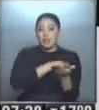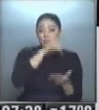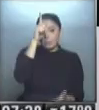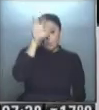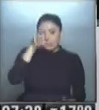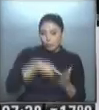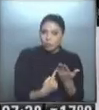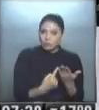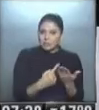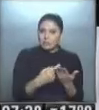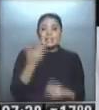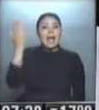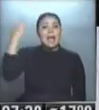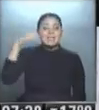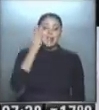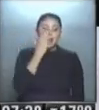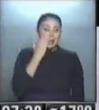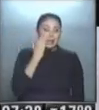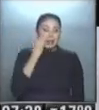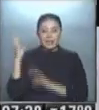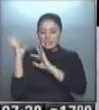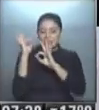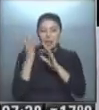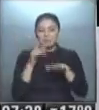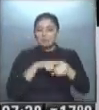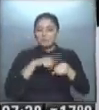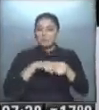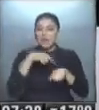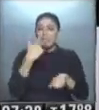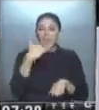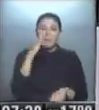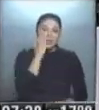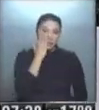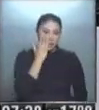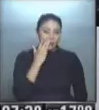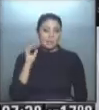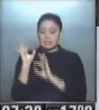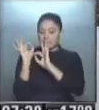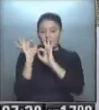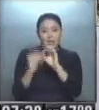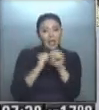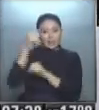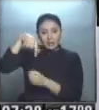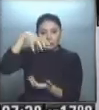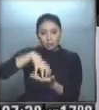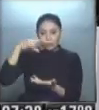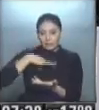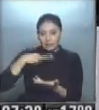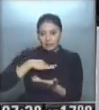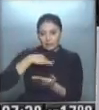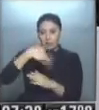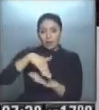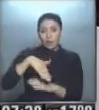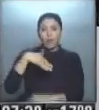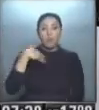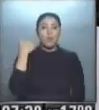provincia de Buenos Aires llegó ayer por la tarde, pasada las 15:30 horas, a esta seccional ubicada aquí en Ugarte